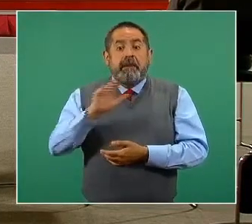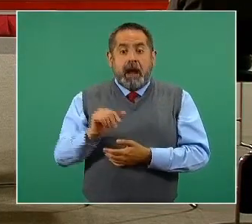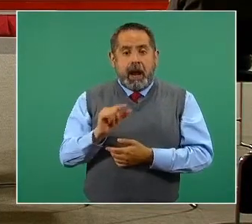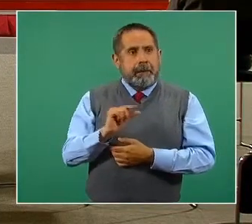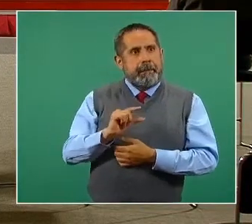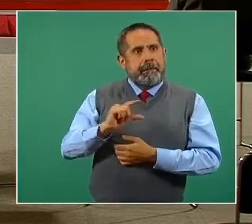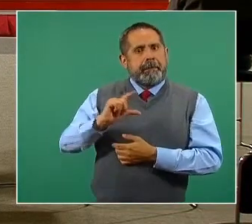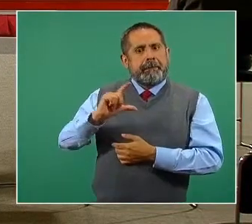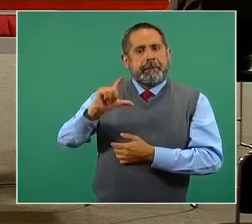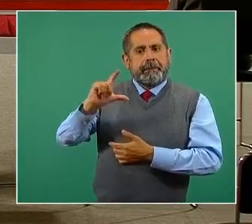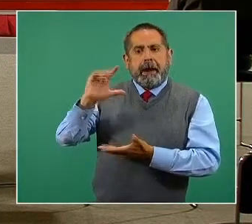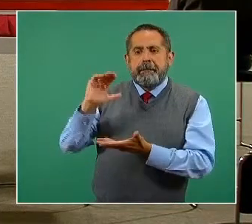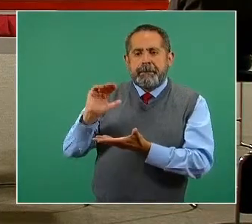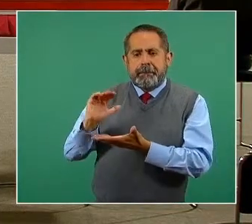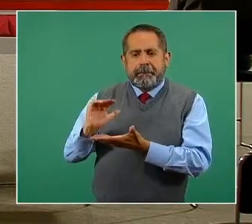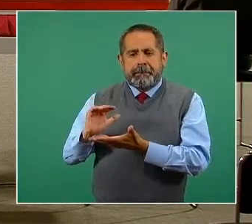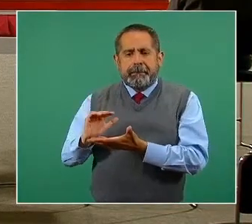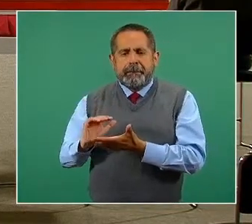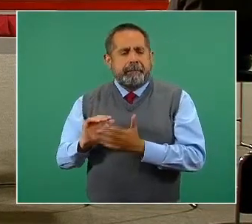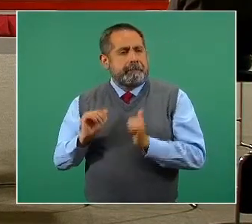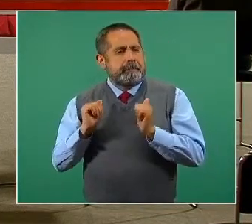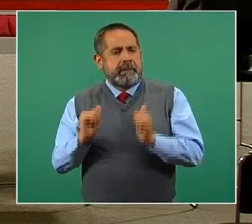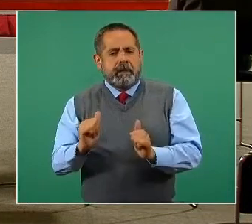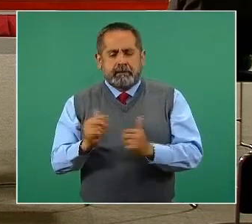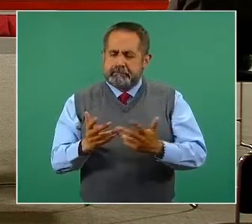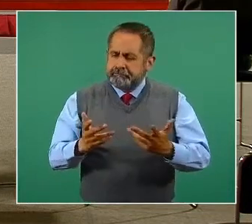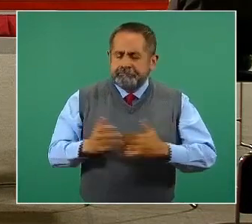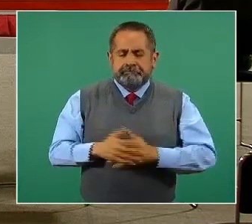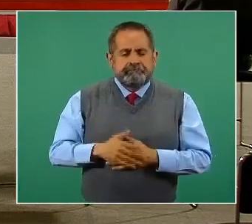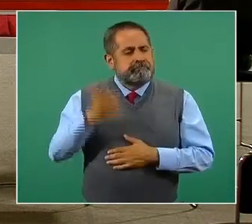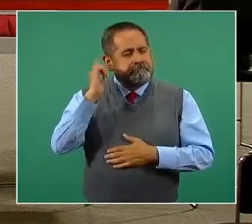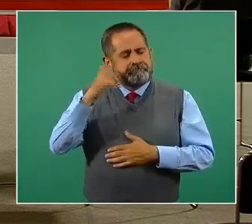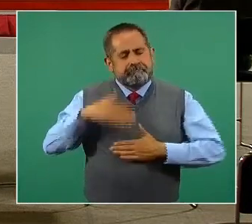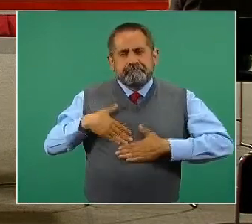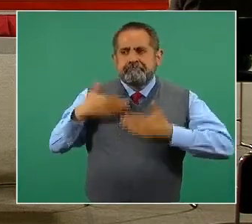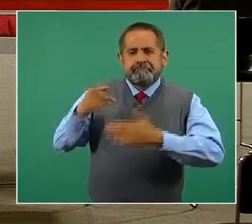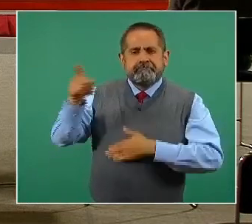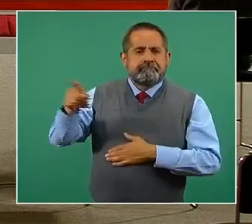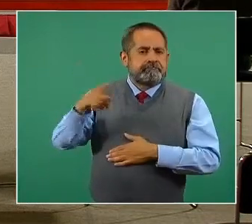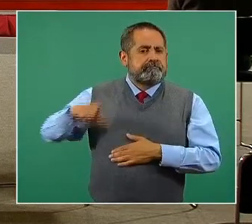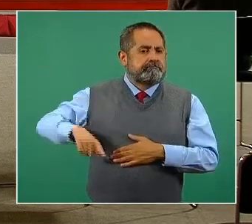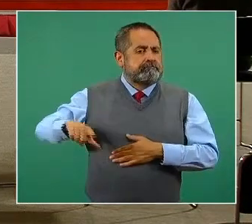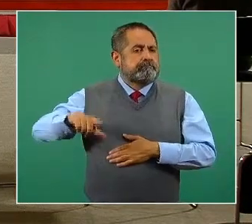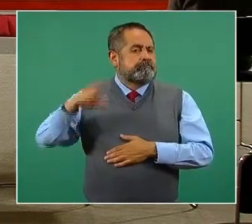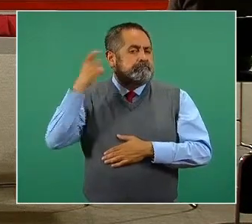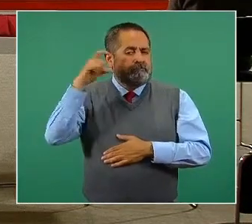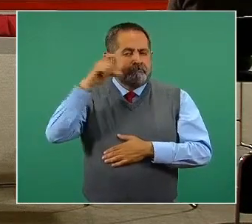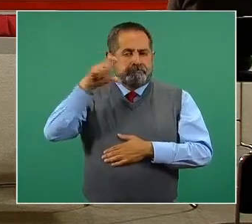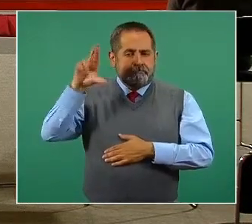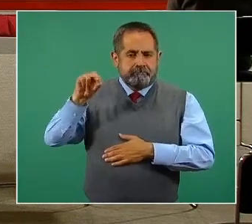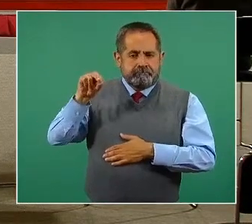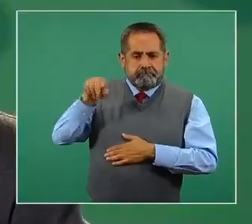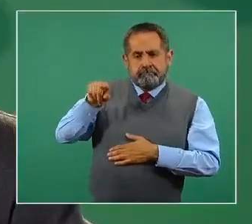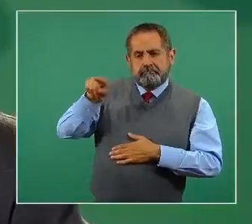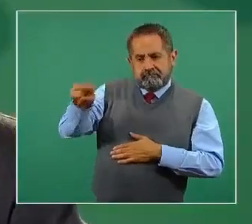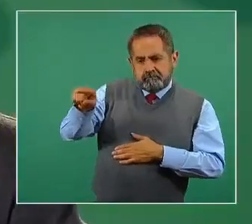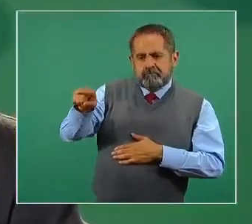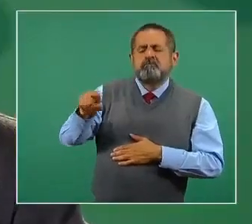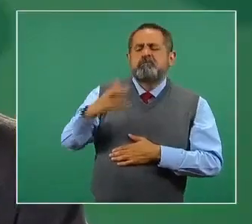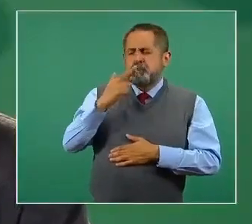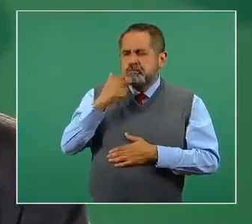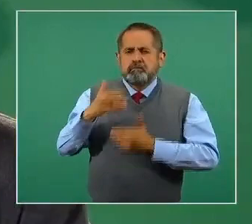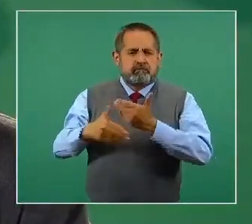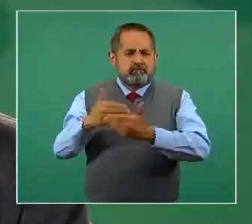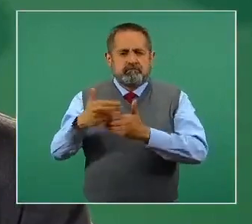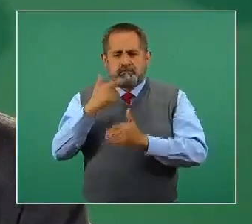se disminuyera. Confiamos plenamente en que el gobierno de Quintana Roo va a actuar de esa manera,